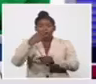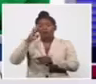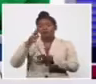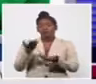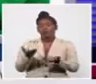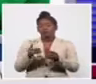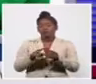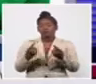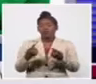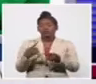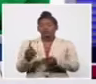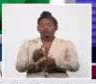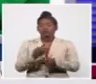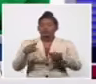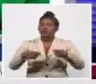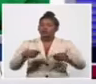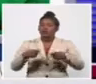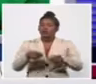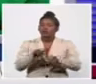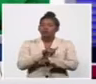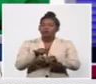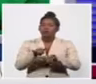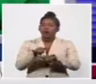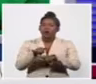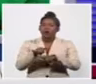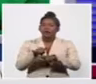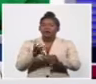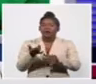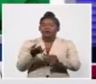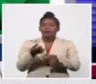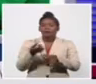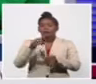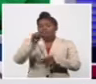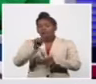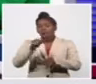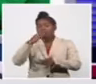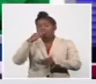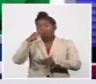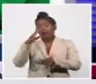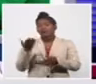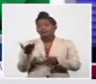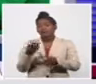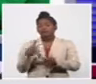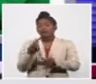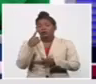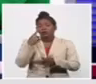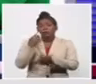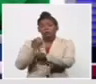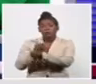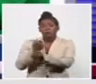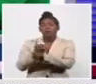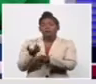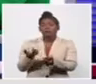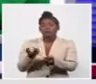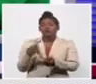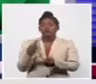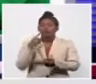antecedentes, con estas edades, pues realmente es un riesgo muy elevado por la adquisición de la